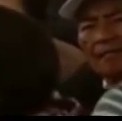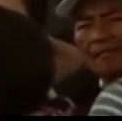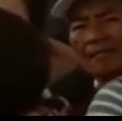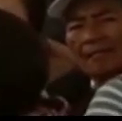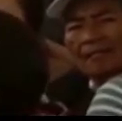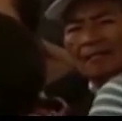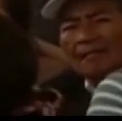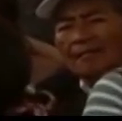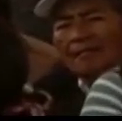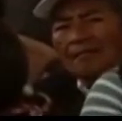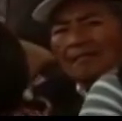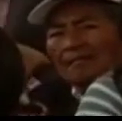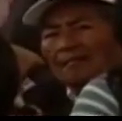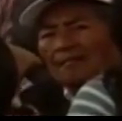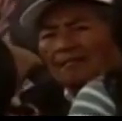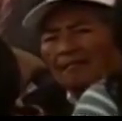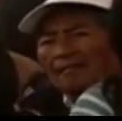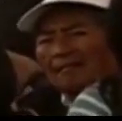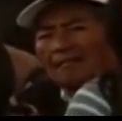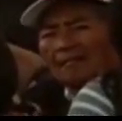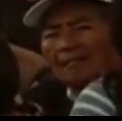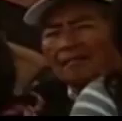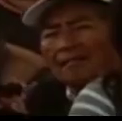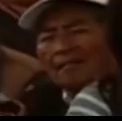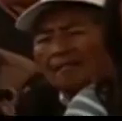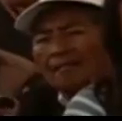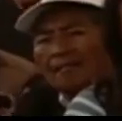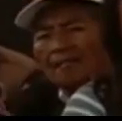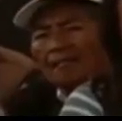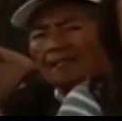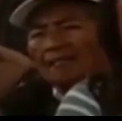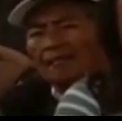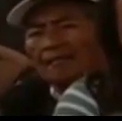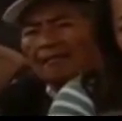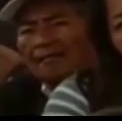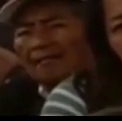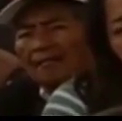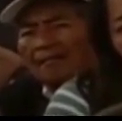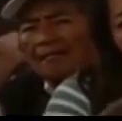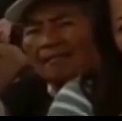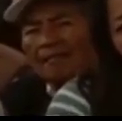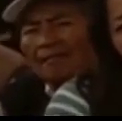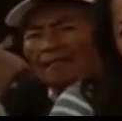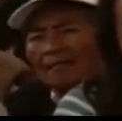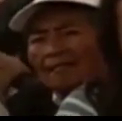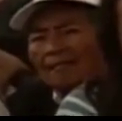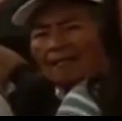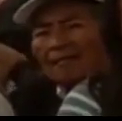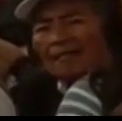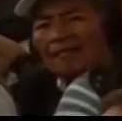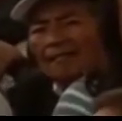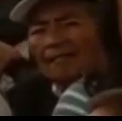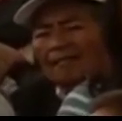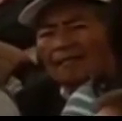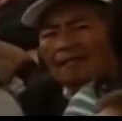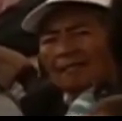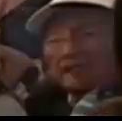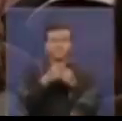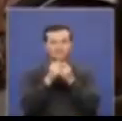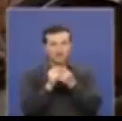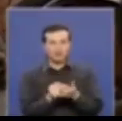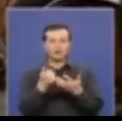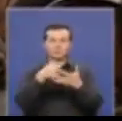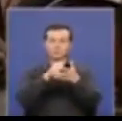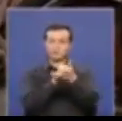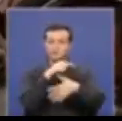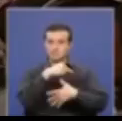eso estamos. Acá estamos trabajando en algunos productos, particularmente cebolla, fréjol, quinoa y